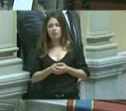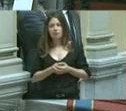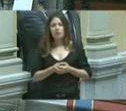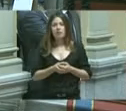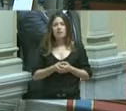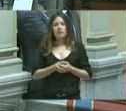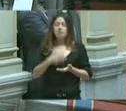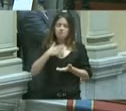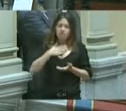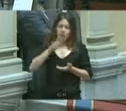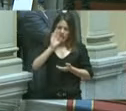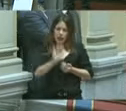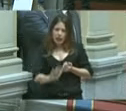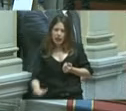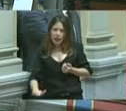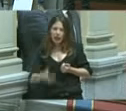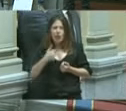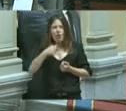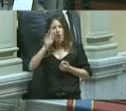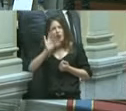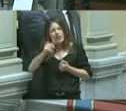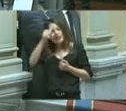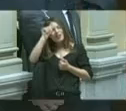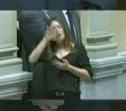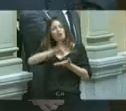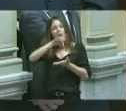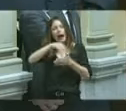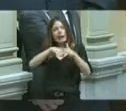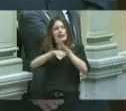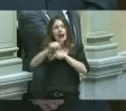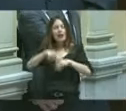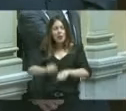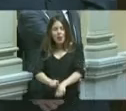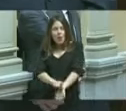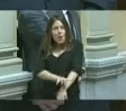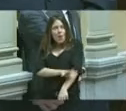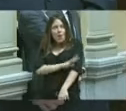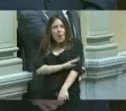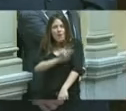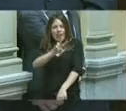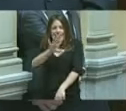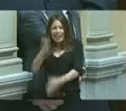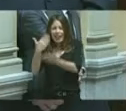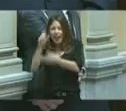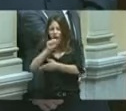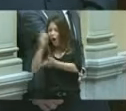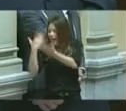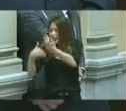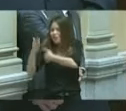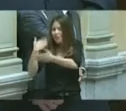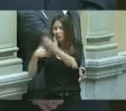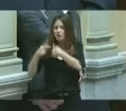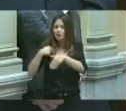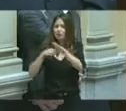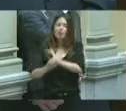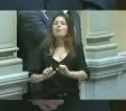Vuelvo a mi niñez. Aquel niño que se emocionó al entrar por primera vez en esta casa hace más de 25 años.